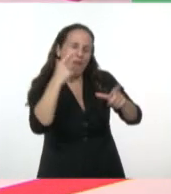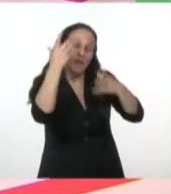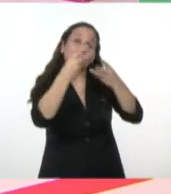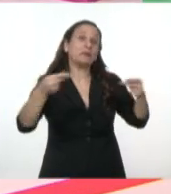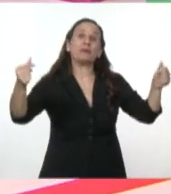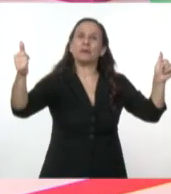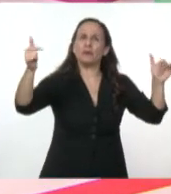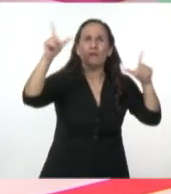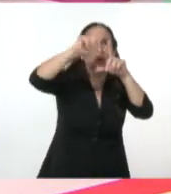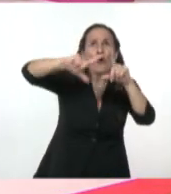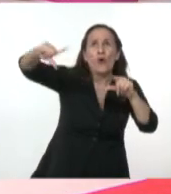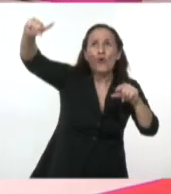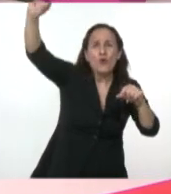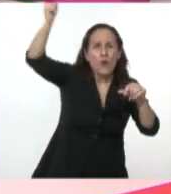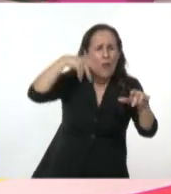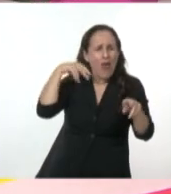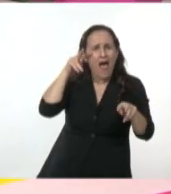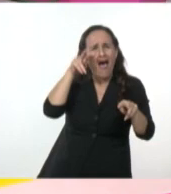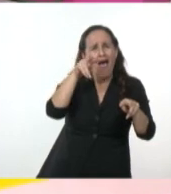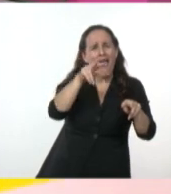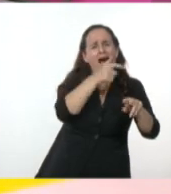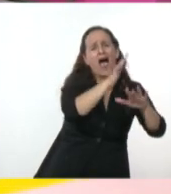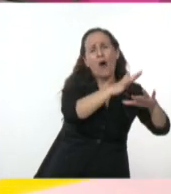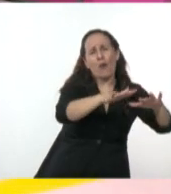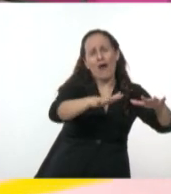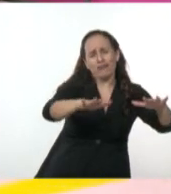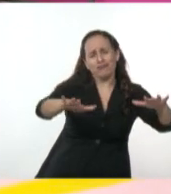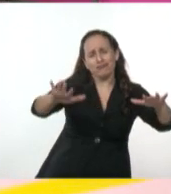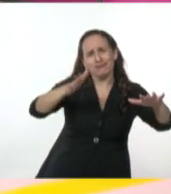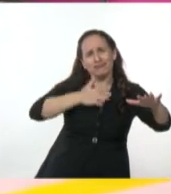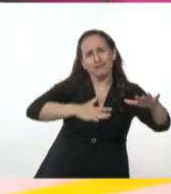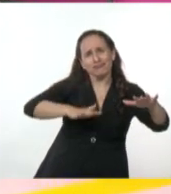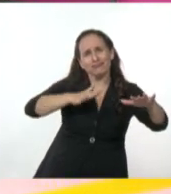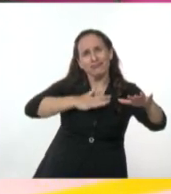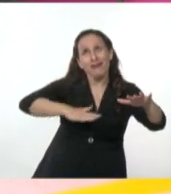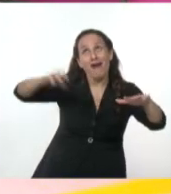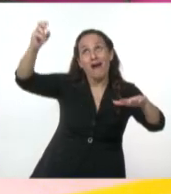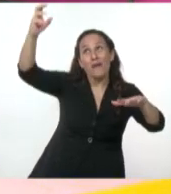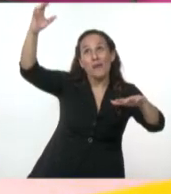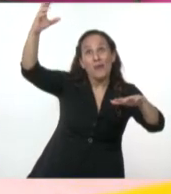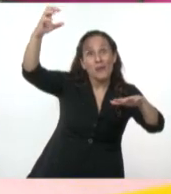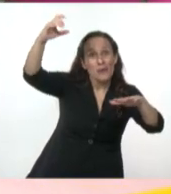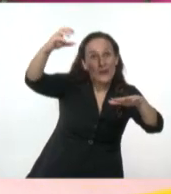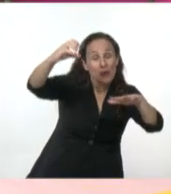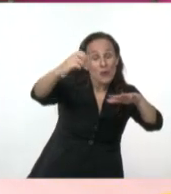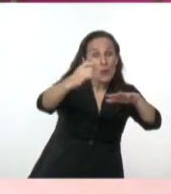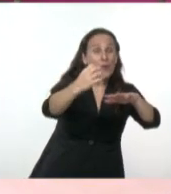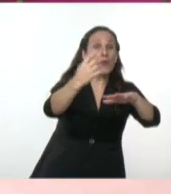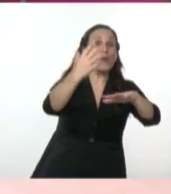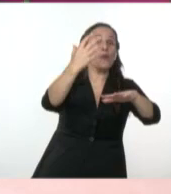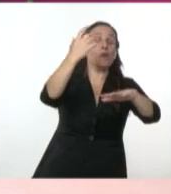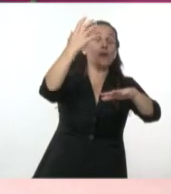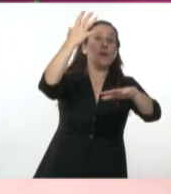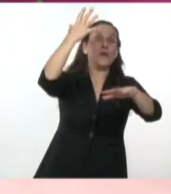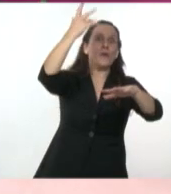luna, corrían tus aguas serenas con plácida calma, y así iluminado por la clara luna, parecías cinta de